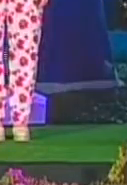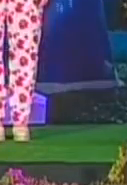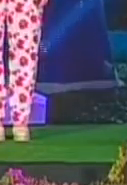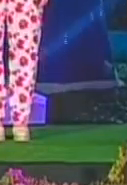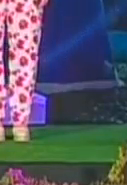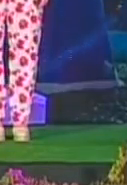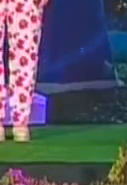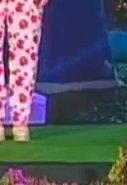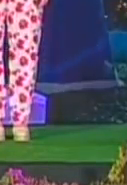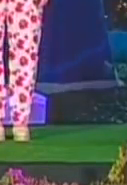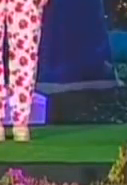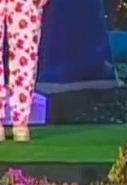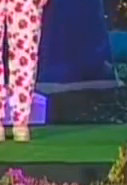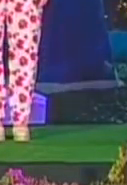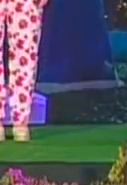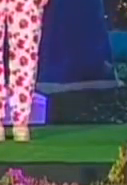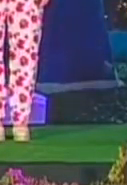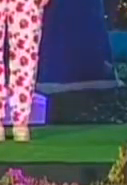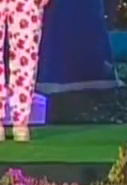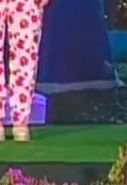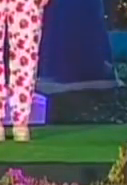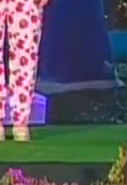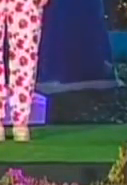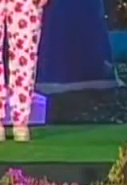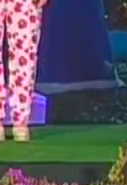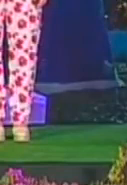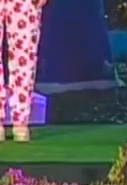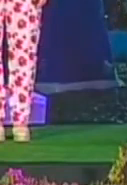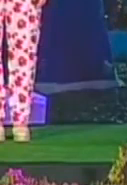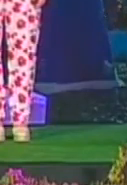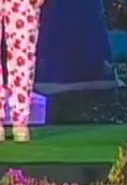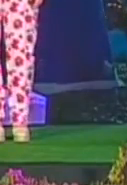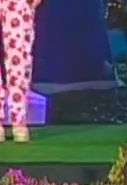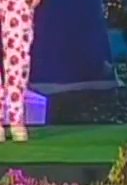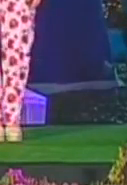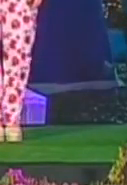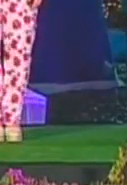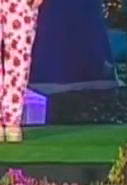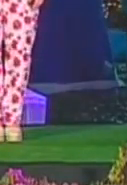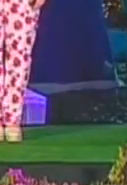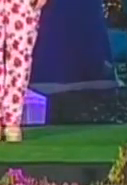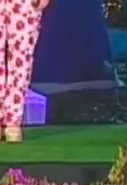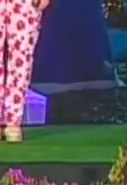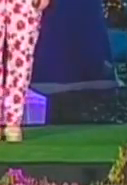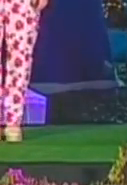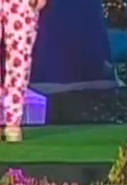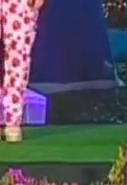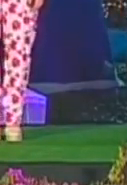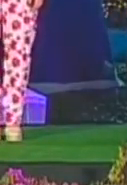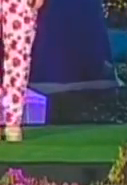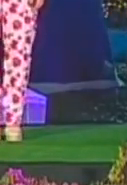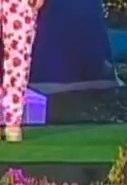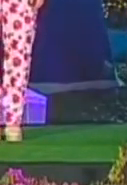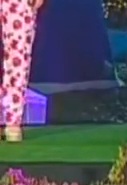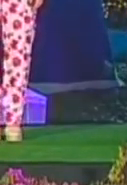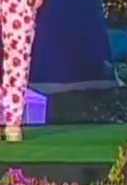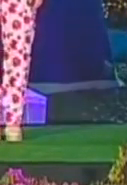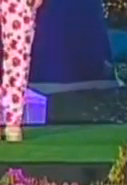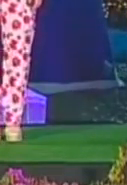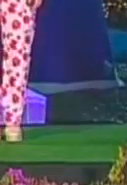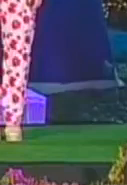las zulianas el apoyo que nos ha dado para que podamos tener no solamente la bajada de la Virgen, sino una feria hermosa como la estamos